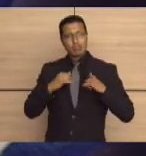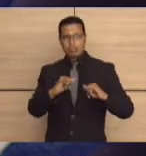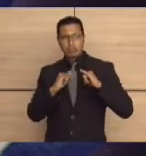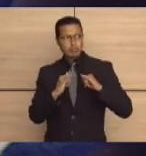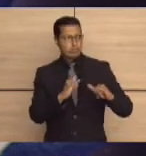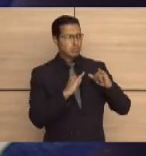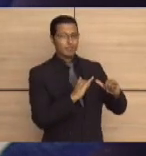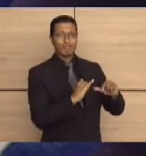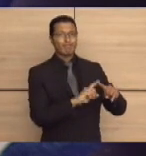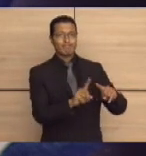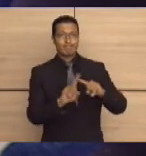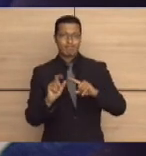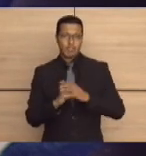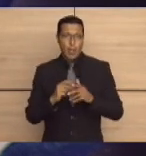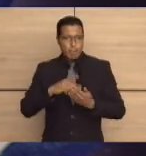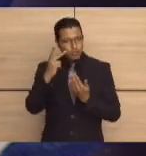un mismo proyecto.